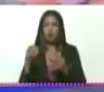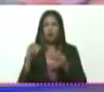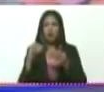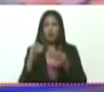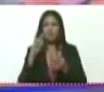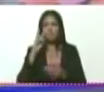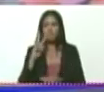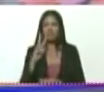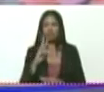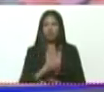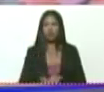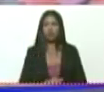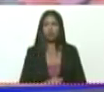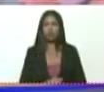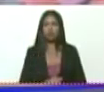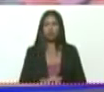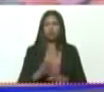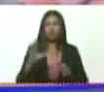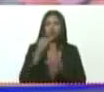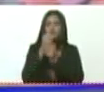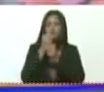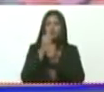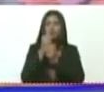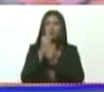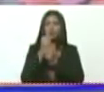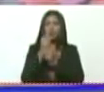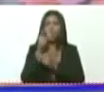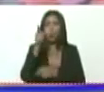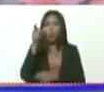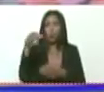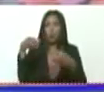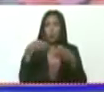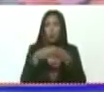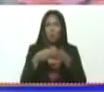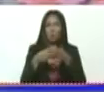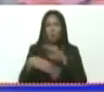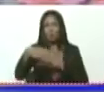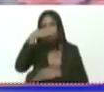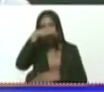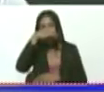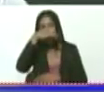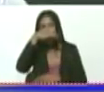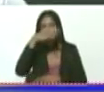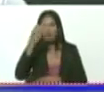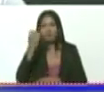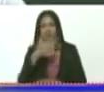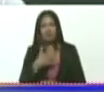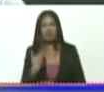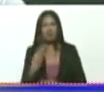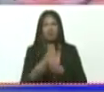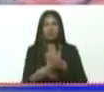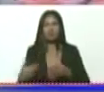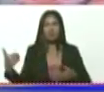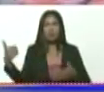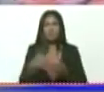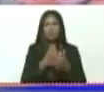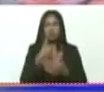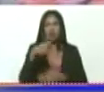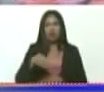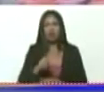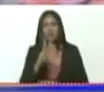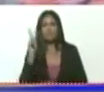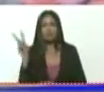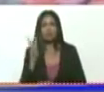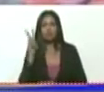desmantelado y capturado a una banda fascista de terroristas que pretendía un golpe de Estado contra